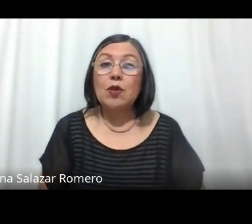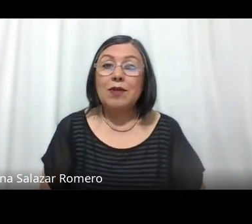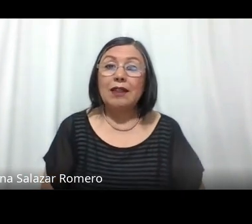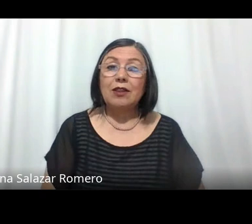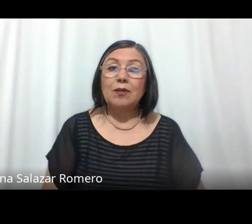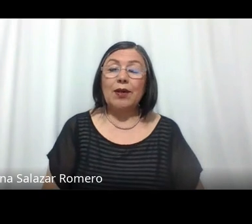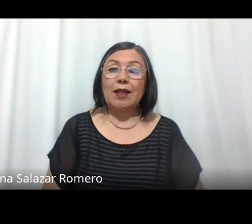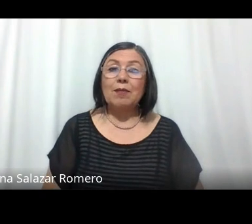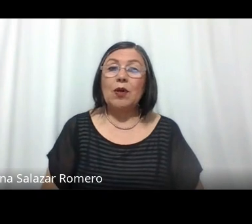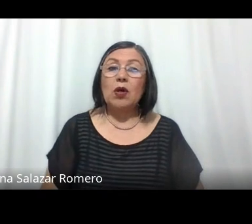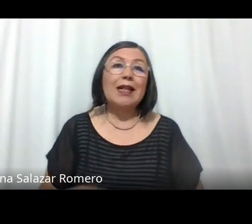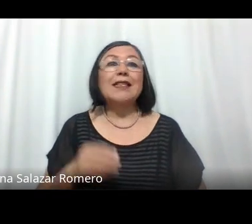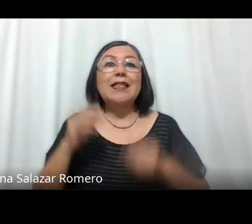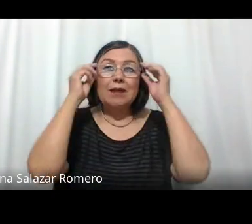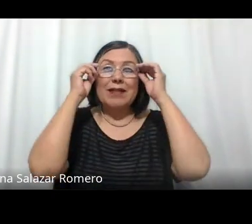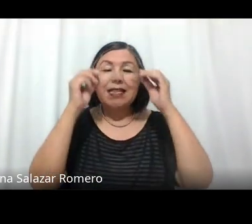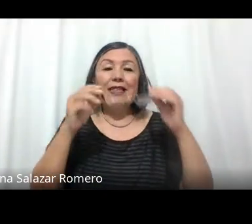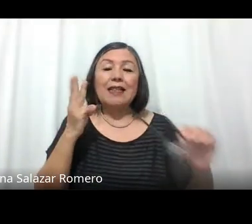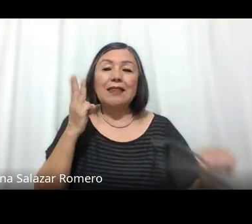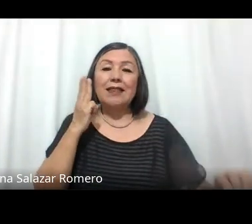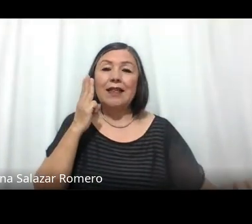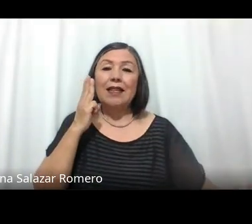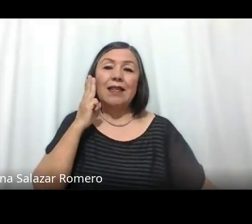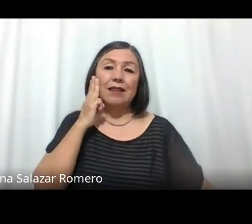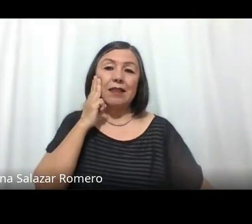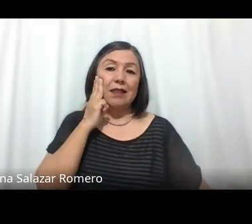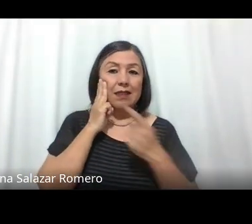realizamos un movimiento, por ejemplo, la seña de manzana, ¿sí?